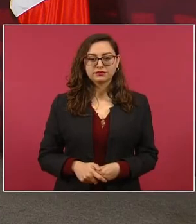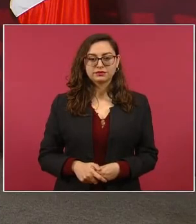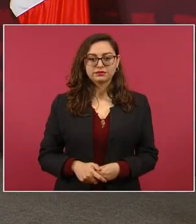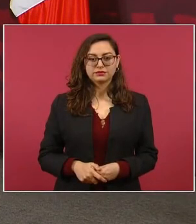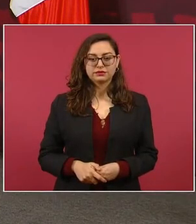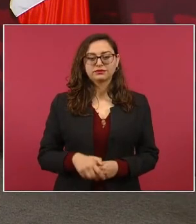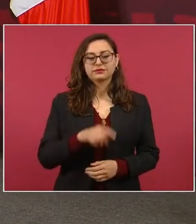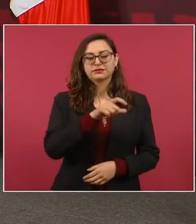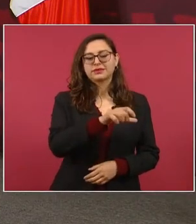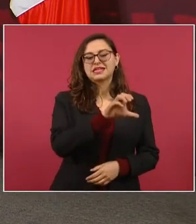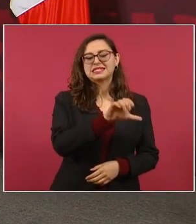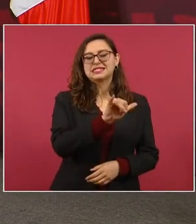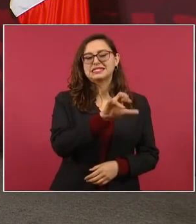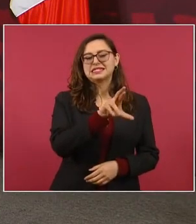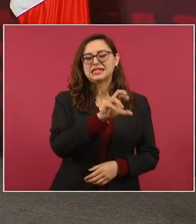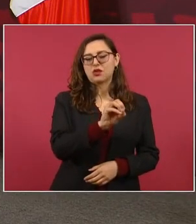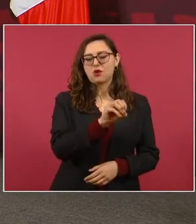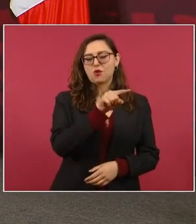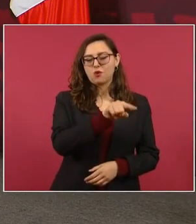enojón,